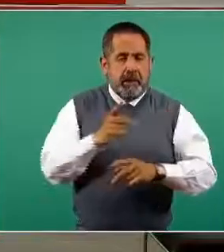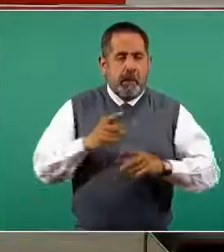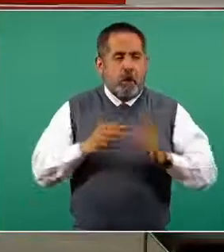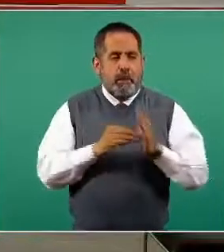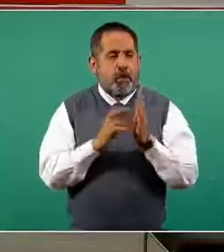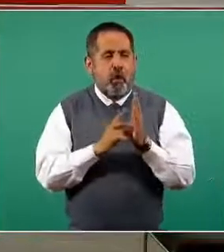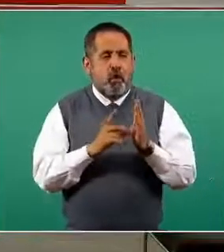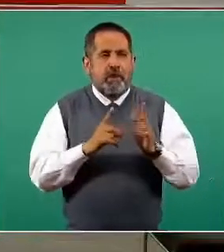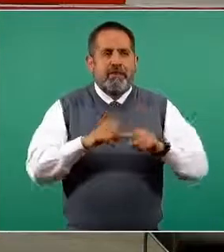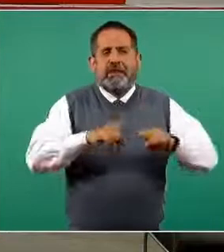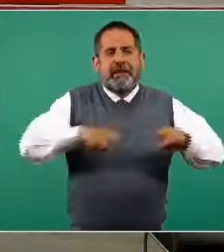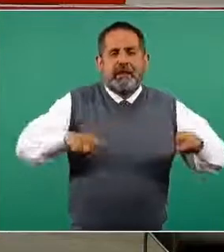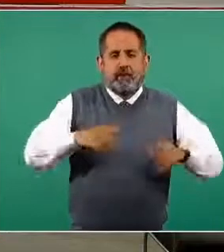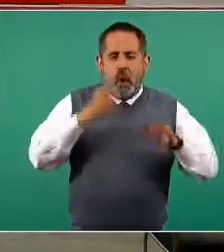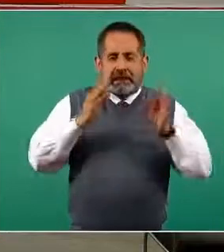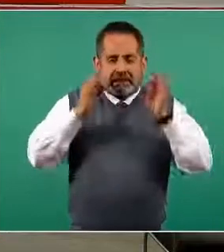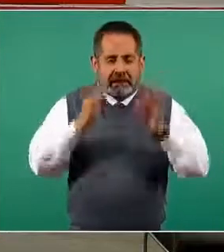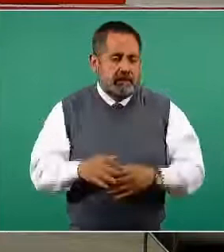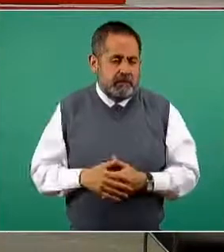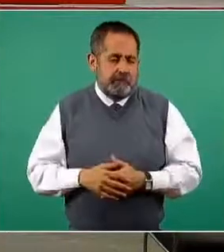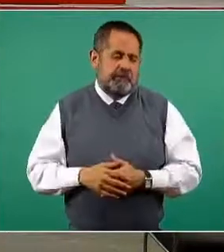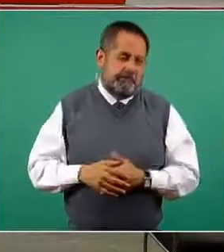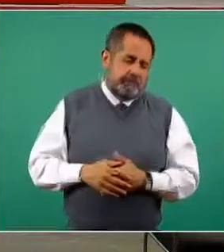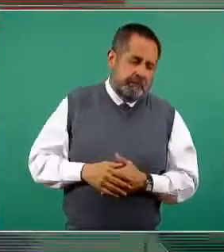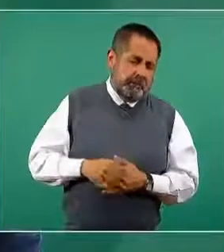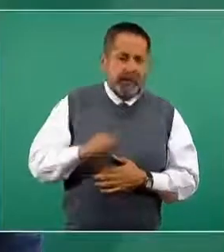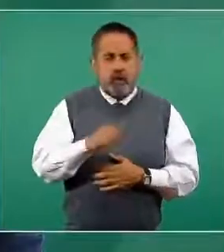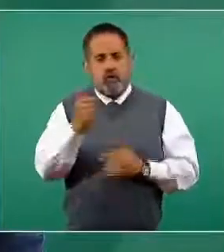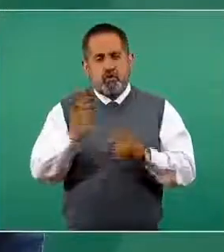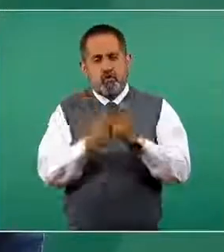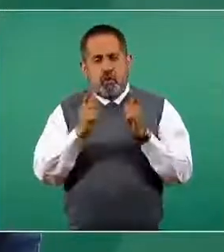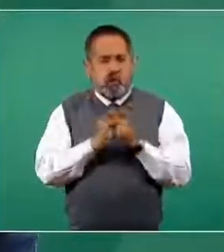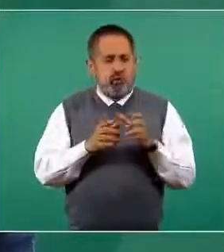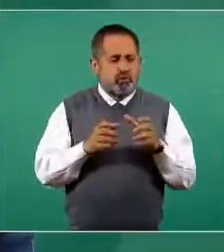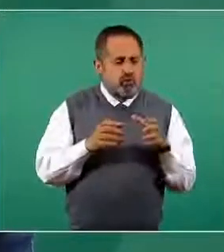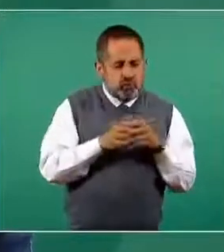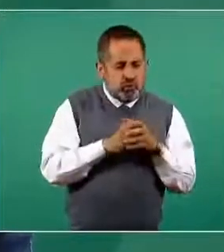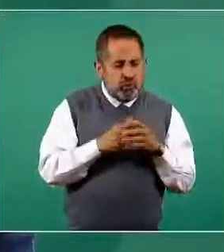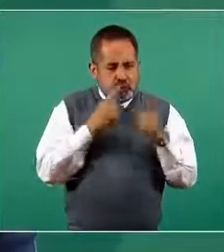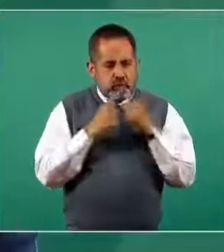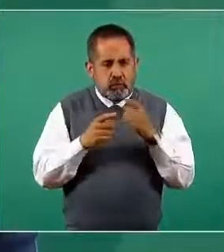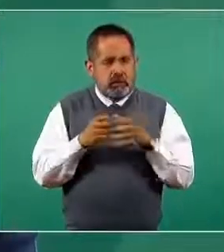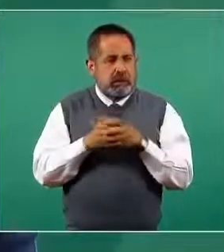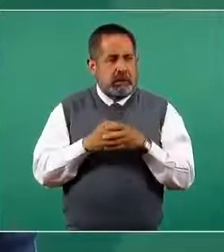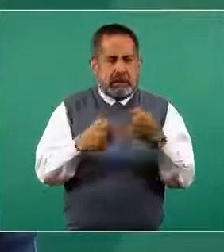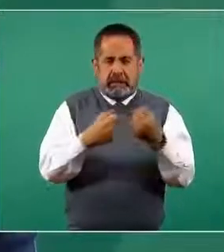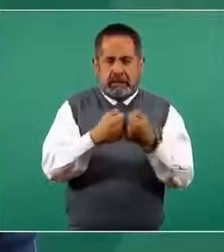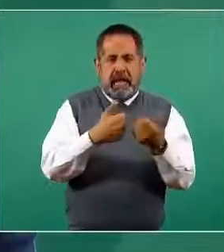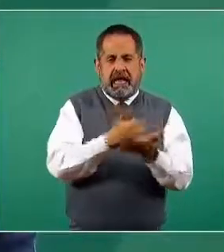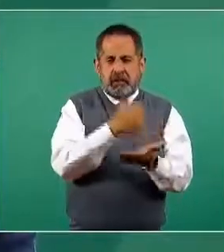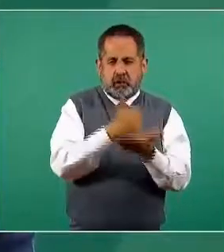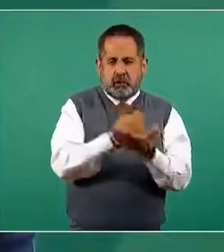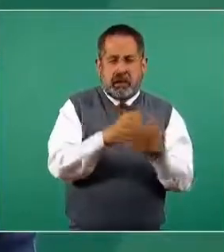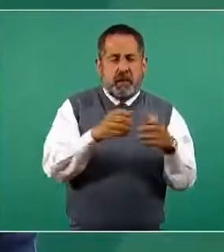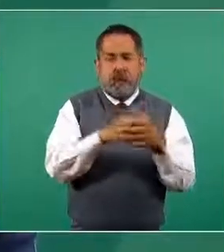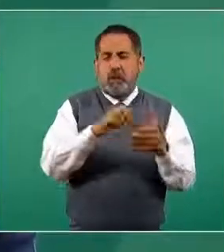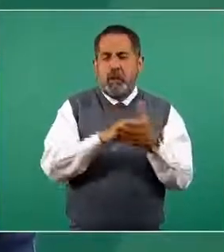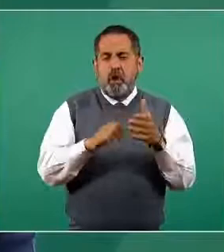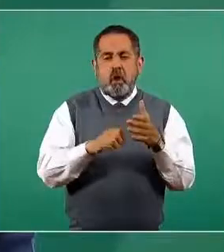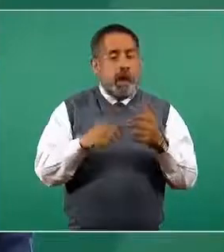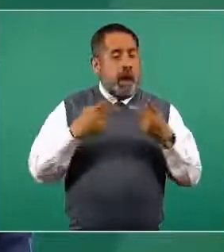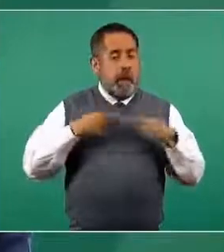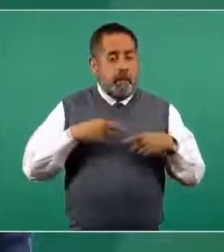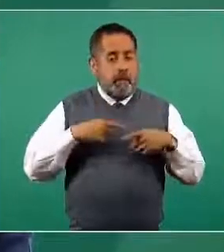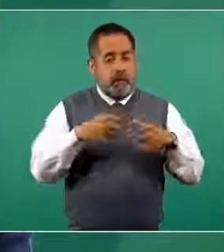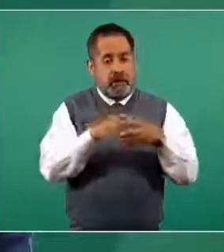muy variables. Hay otros grupos muy puntuales, muy pequeños, de zonas urbanas, sobre todo